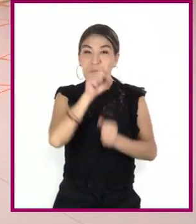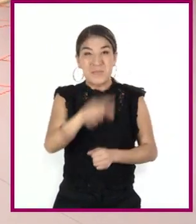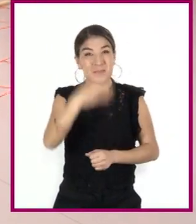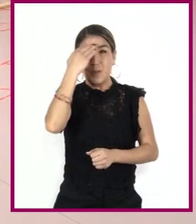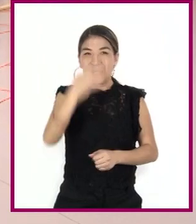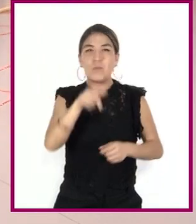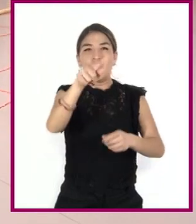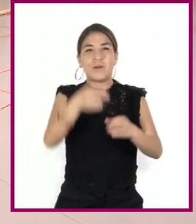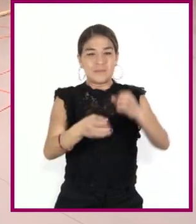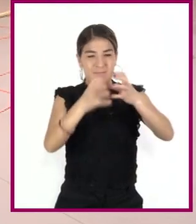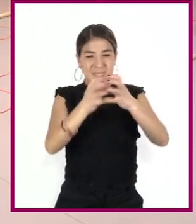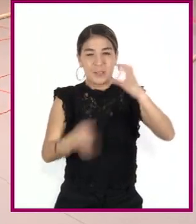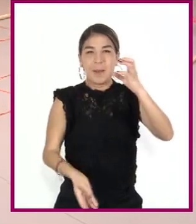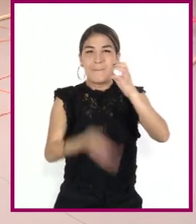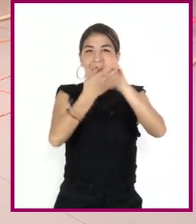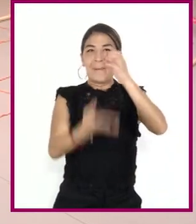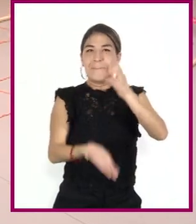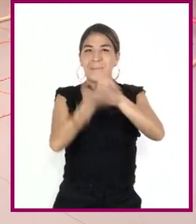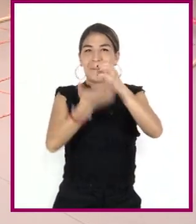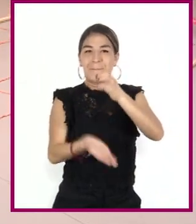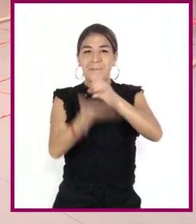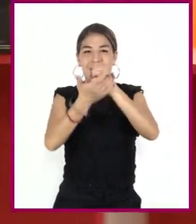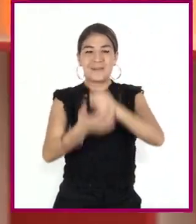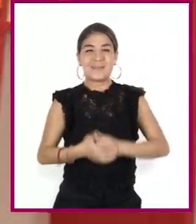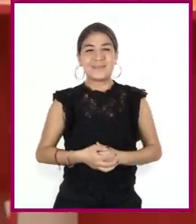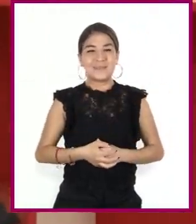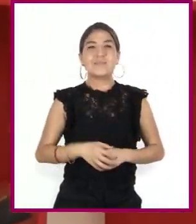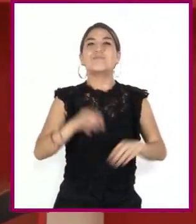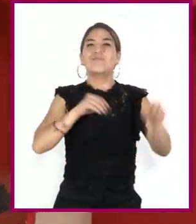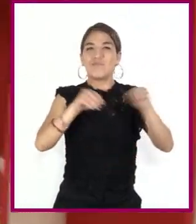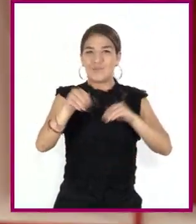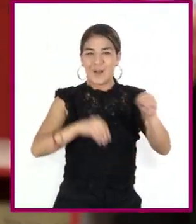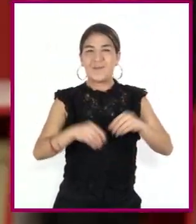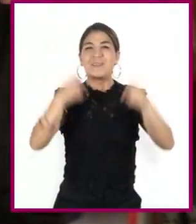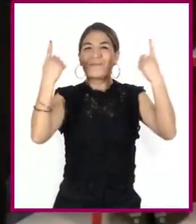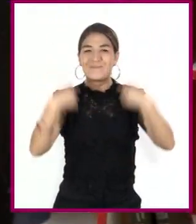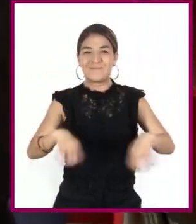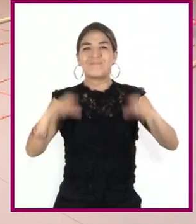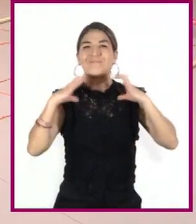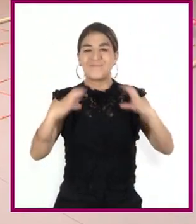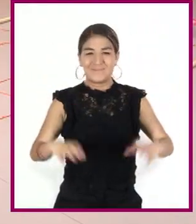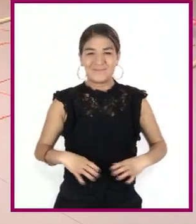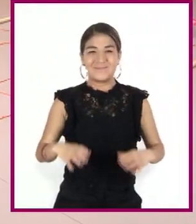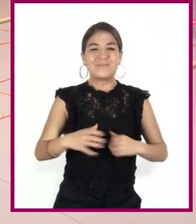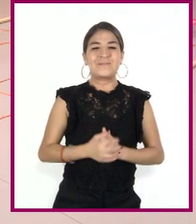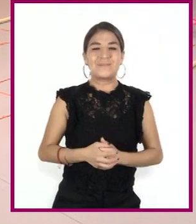atrapando la pelota con el plato. Ah, mucha coordinación, ¿eh? Mucha coordinación.